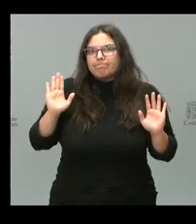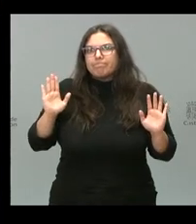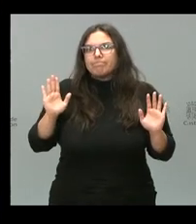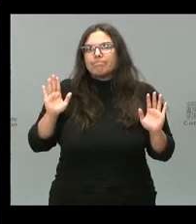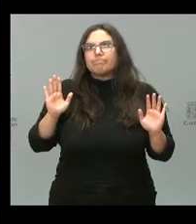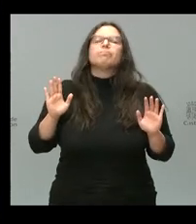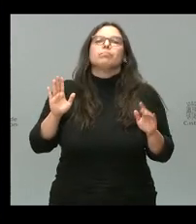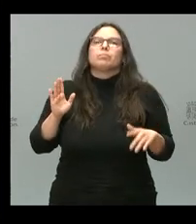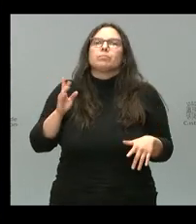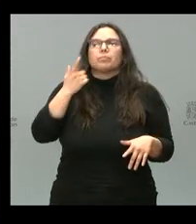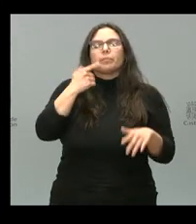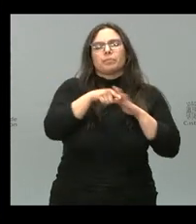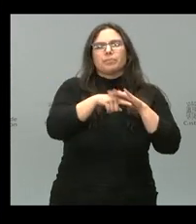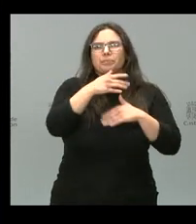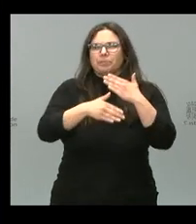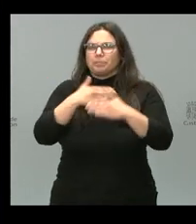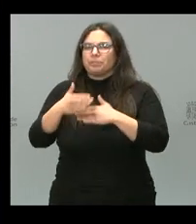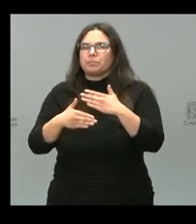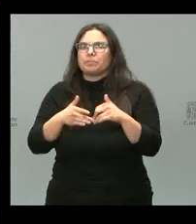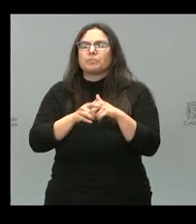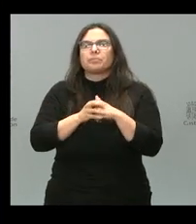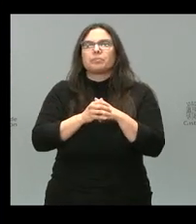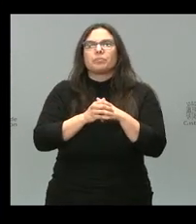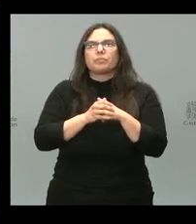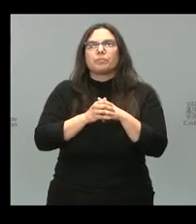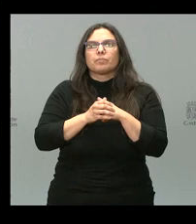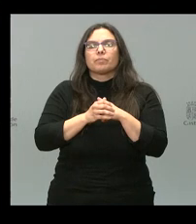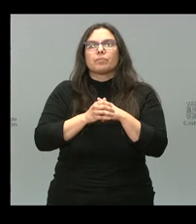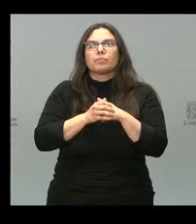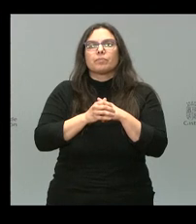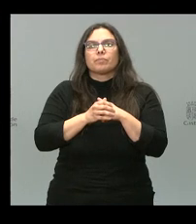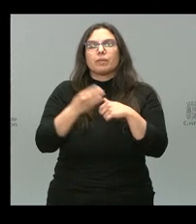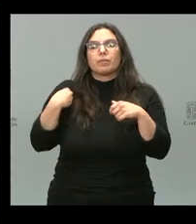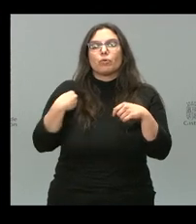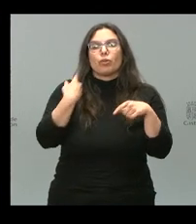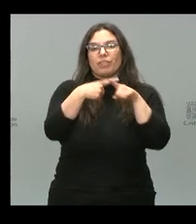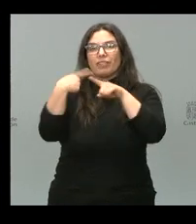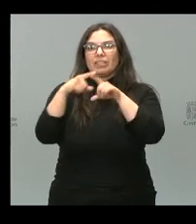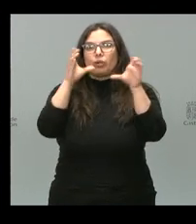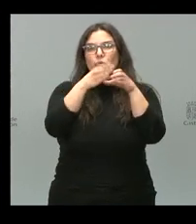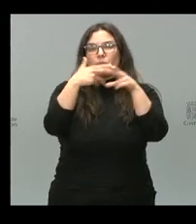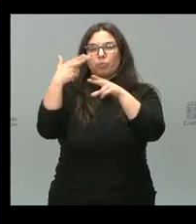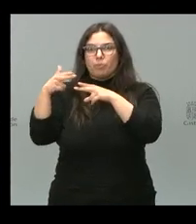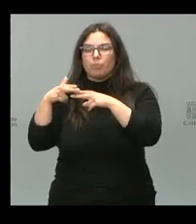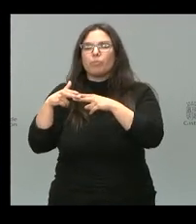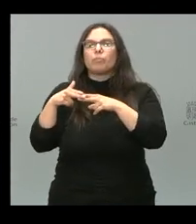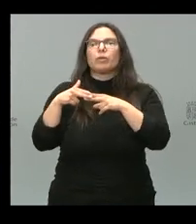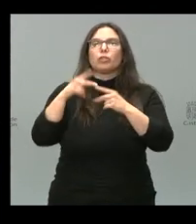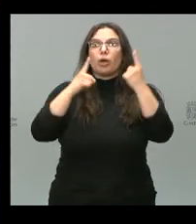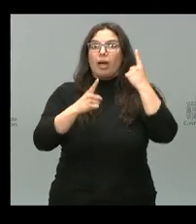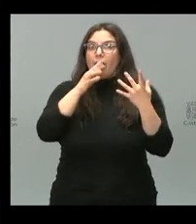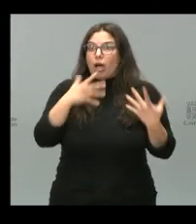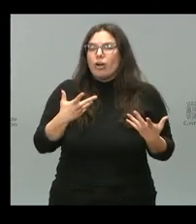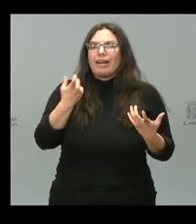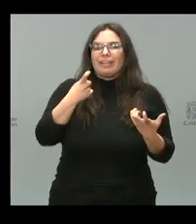cuando estábamos tramitando la propia ley en las con los distintos grupos políticos eventualmente toda ley lo necesita un